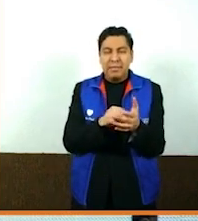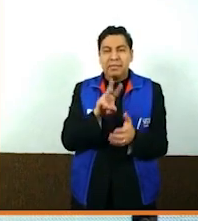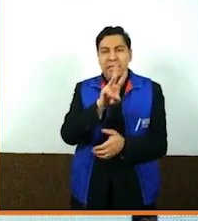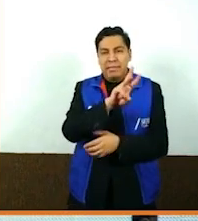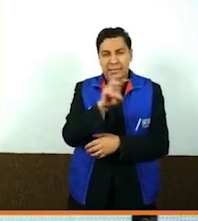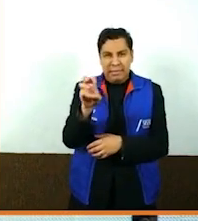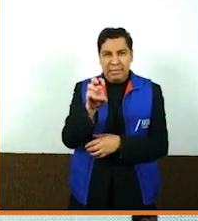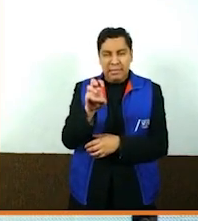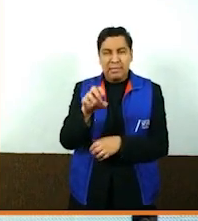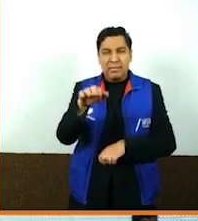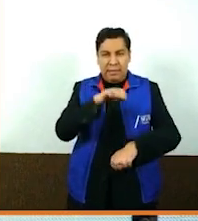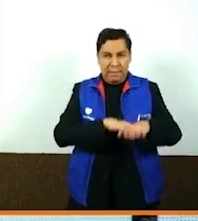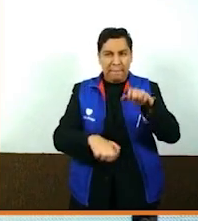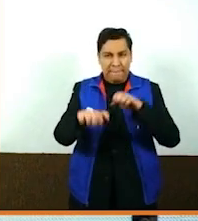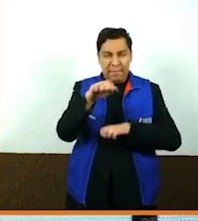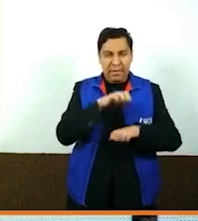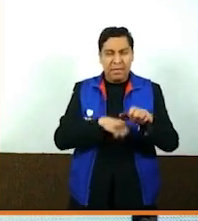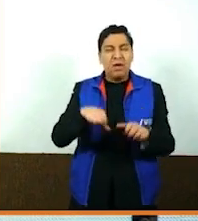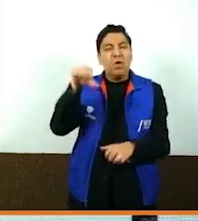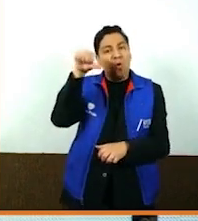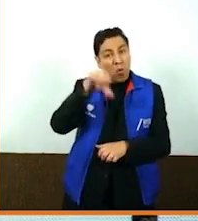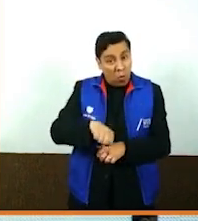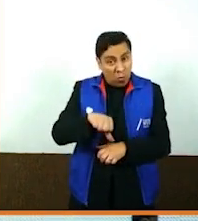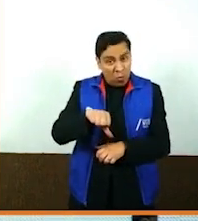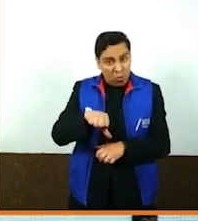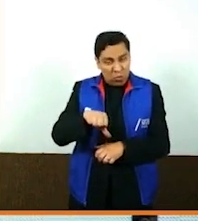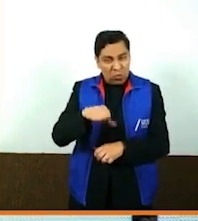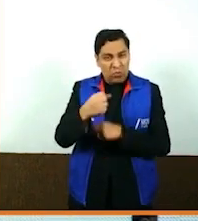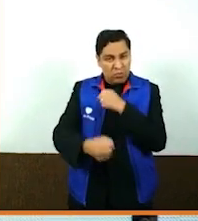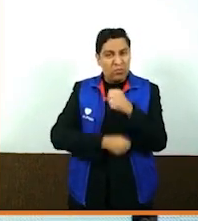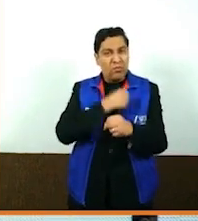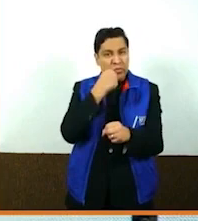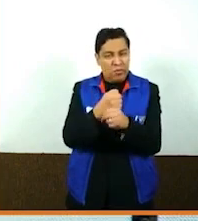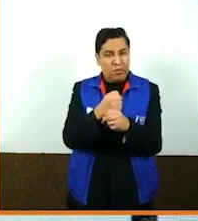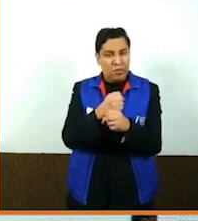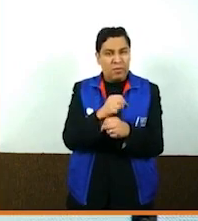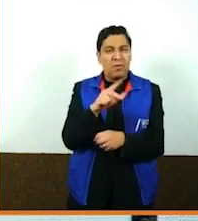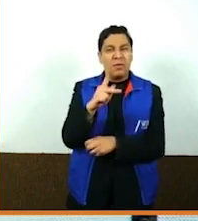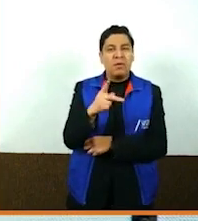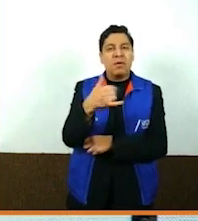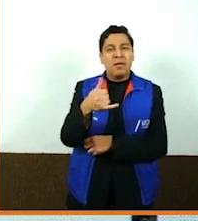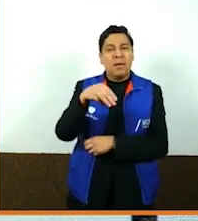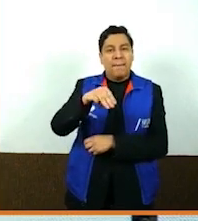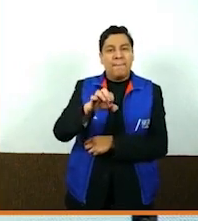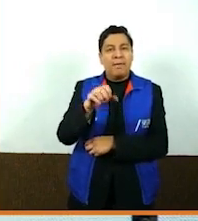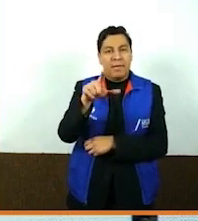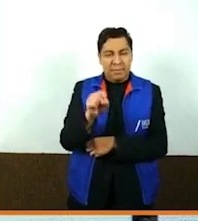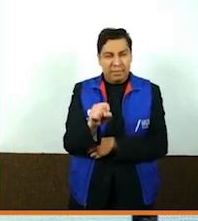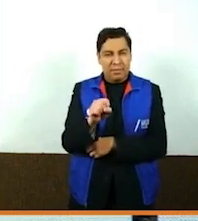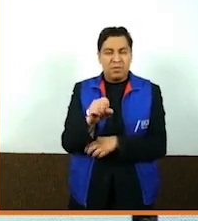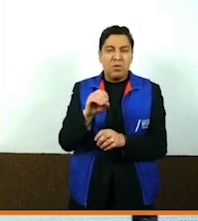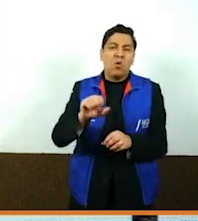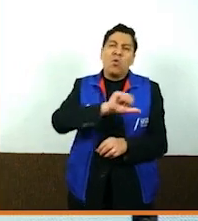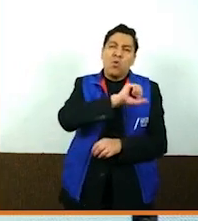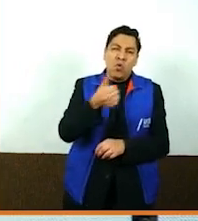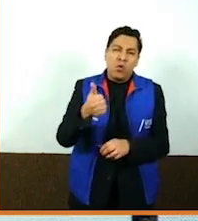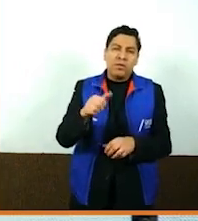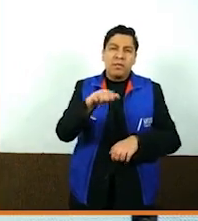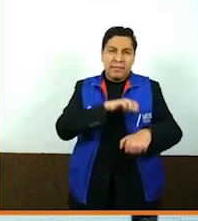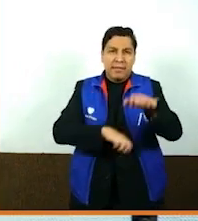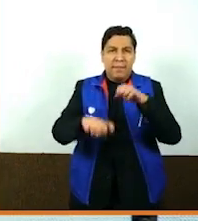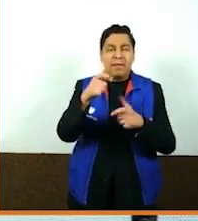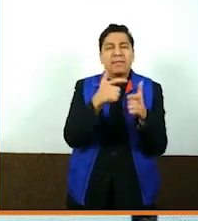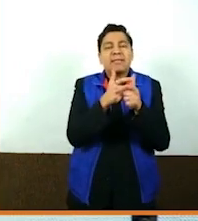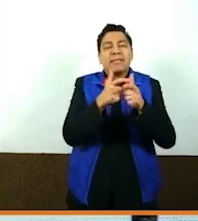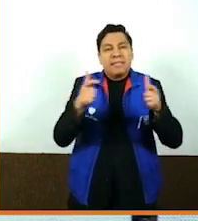2.300 y pico de empresas que lo están recibiendo este año, entre las pymes y las empresas grandes. No solo pasamos